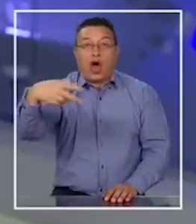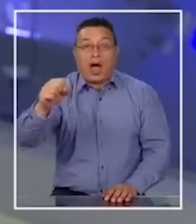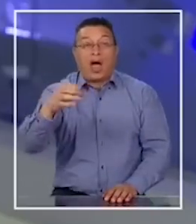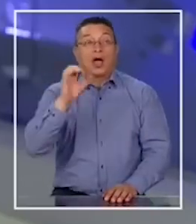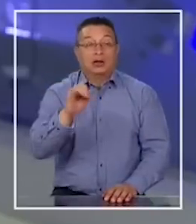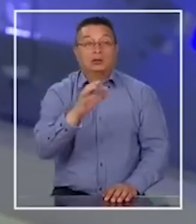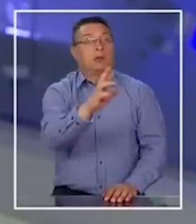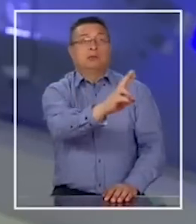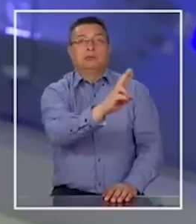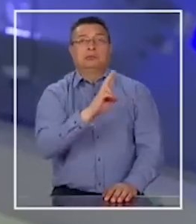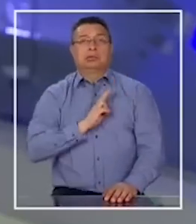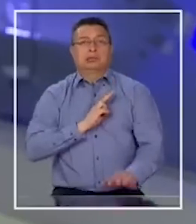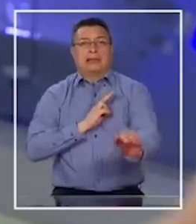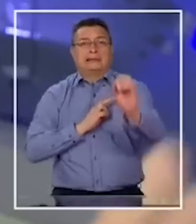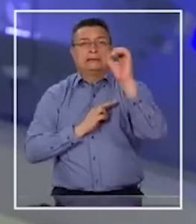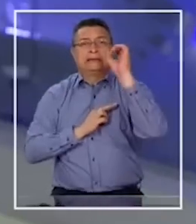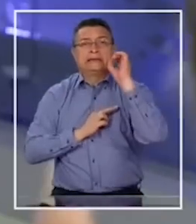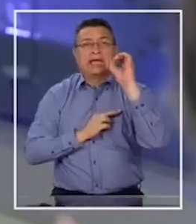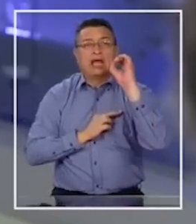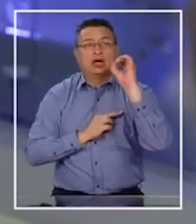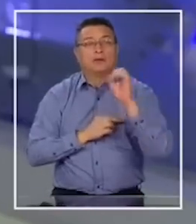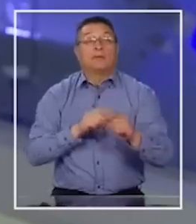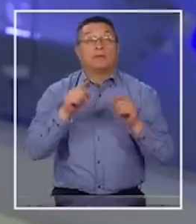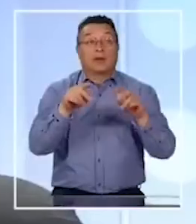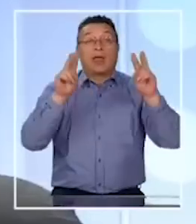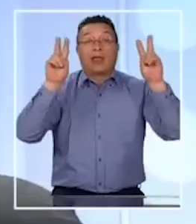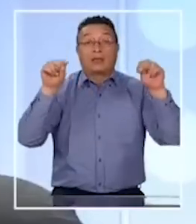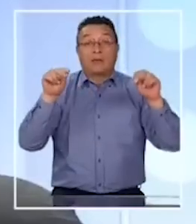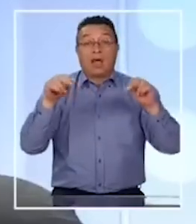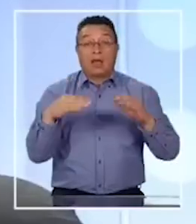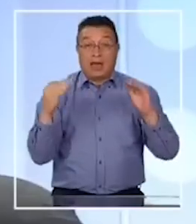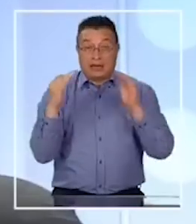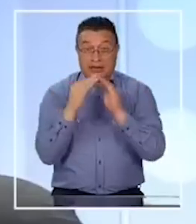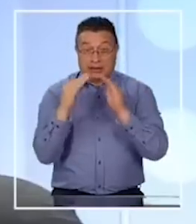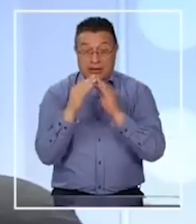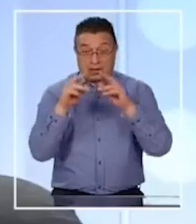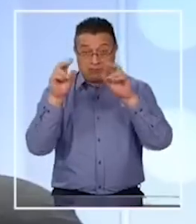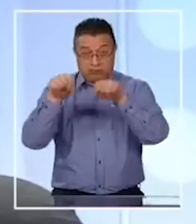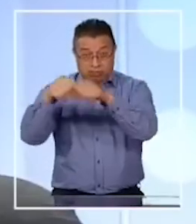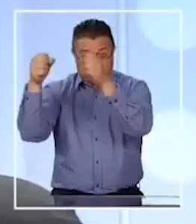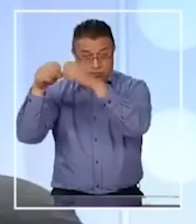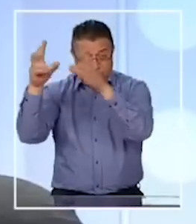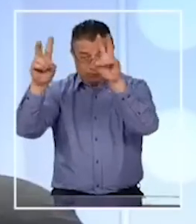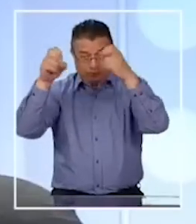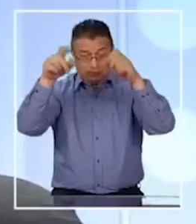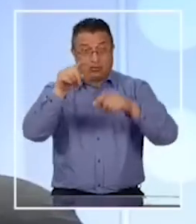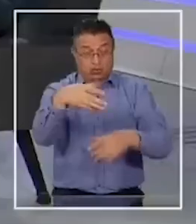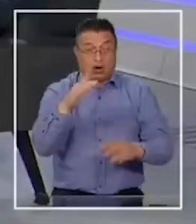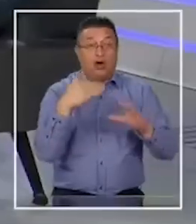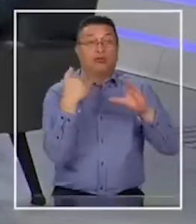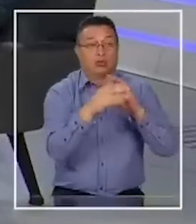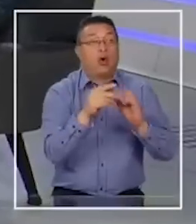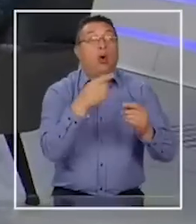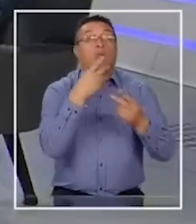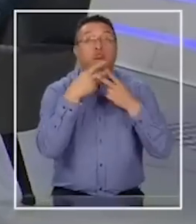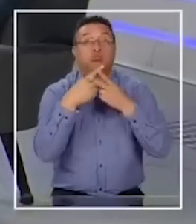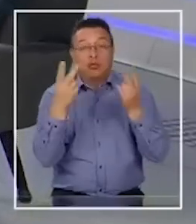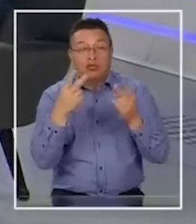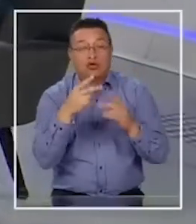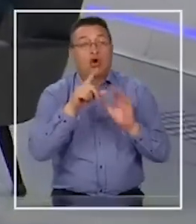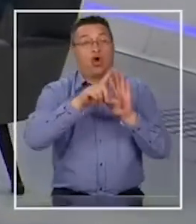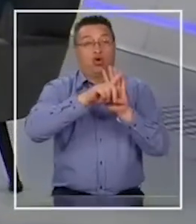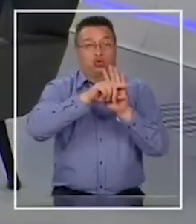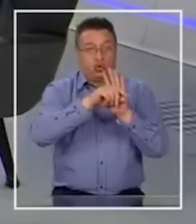cero respuesta Entonces perdón sobre las casas de mandó mensaje con quién Y qué Y cuándo en público por